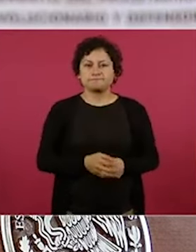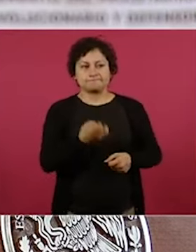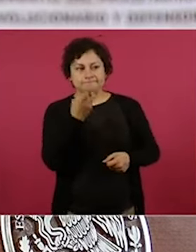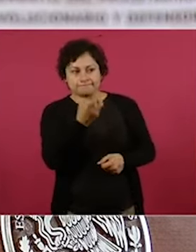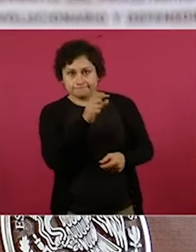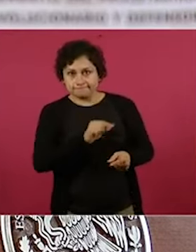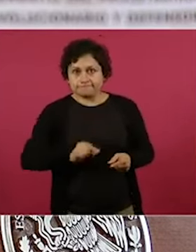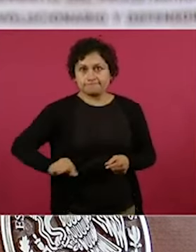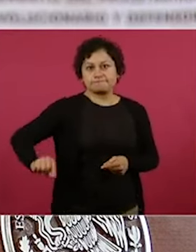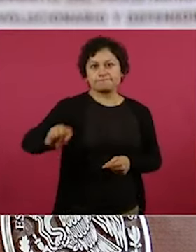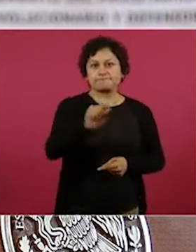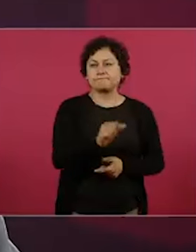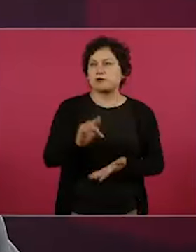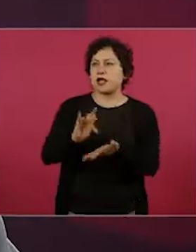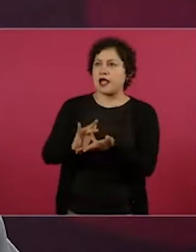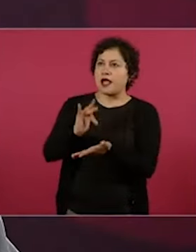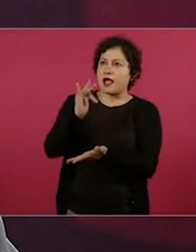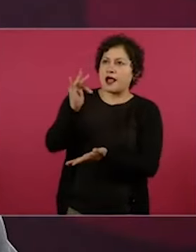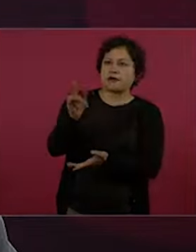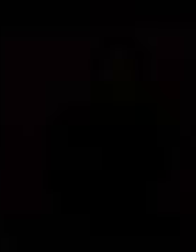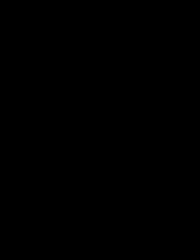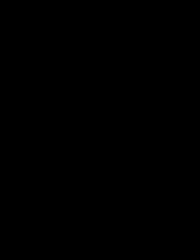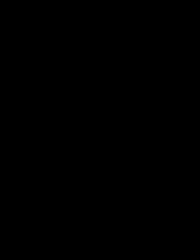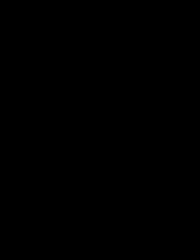nos está dando tanto.